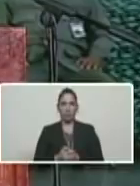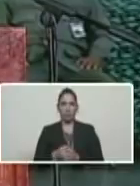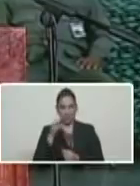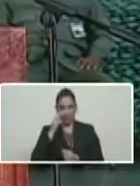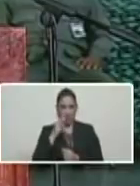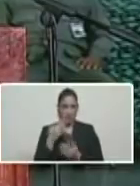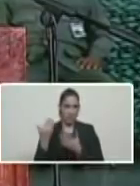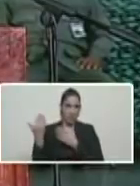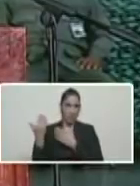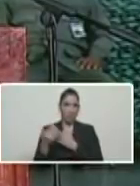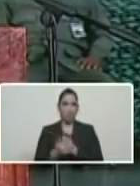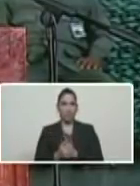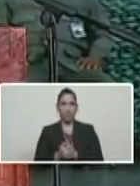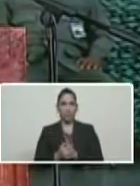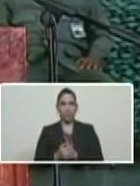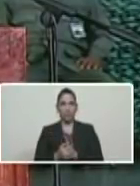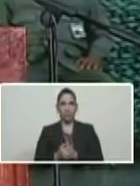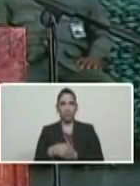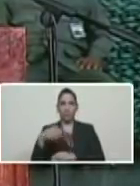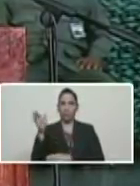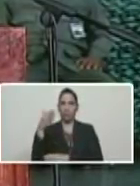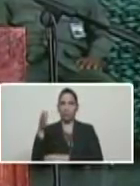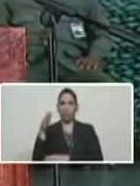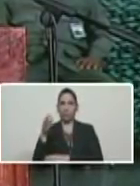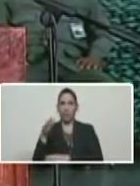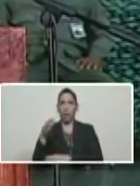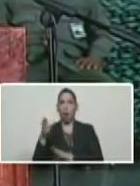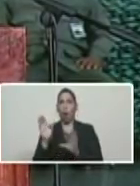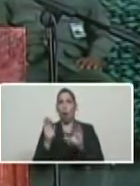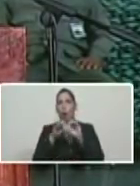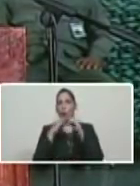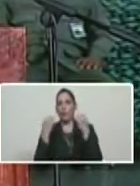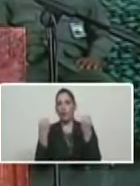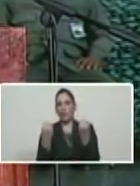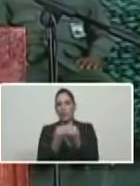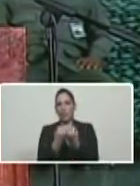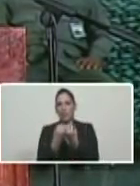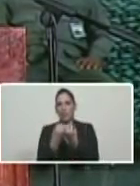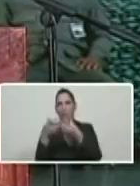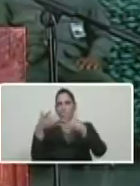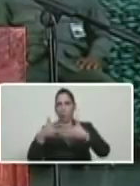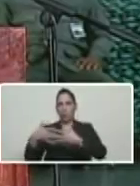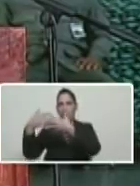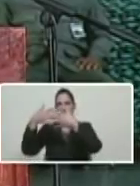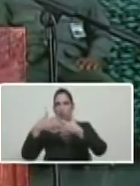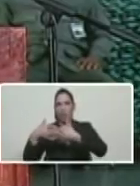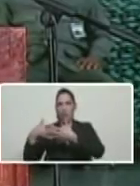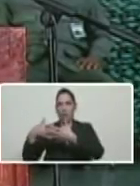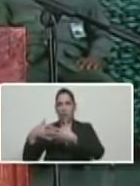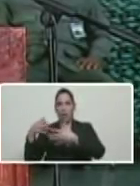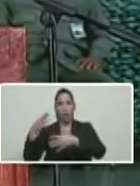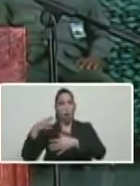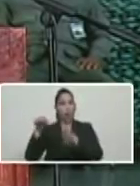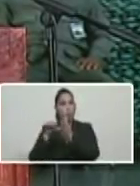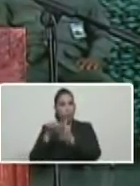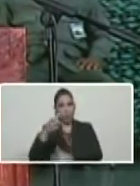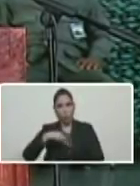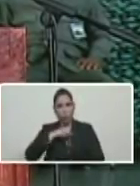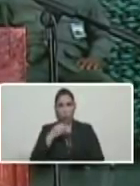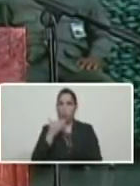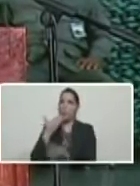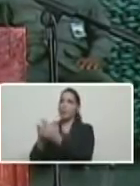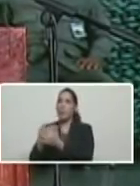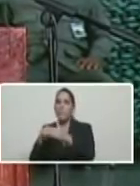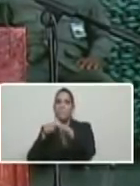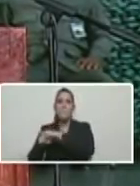posterior del hangar, quedaba la oficina norteamericana, donde debíamos pedir permiso para entrar. Eso tiene